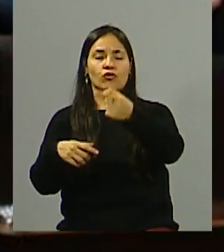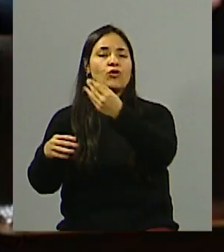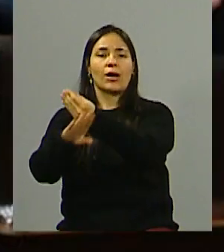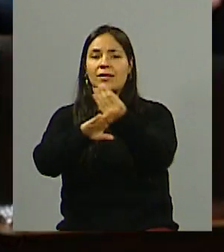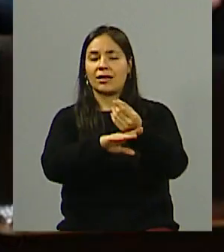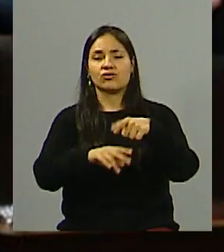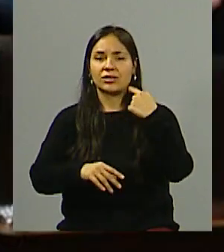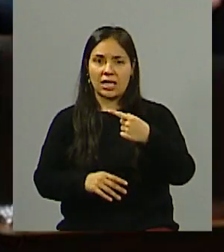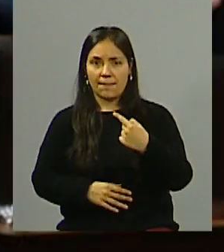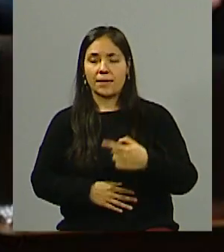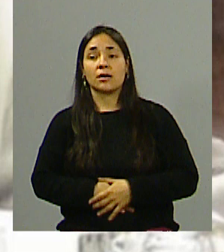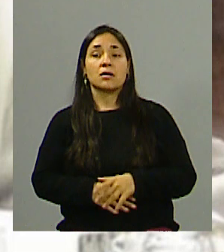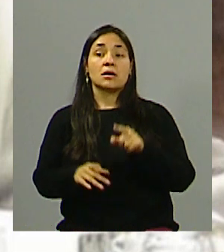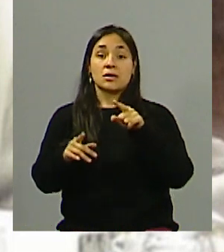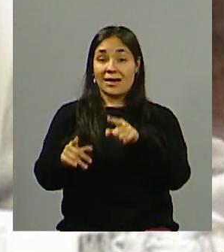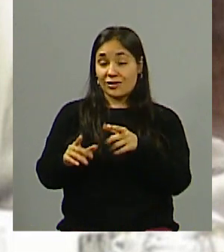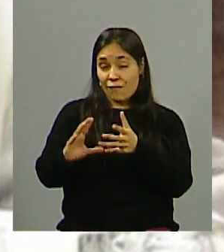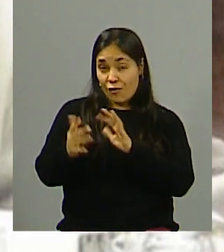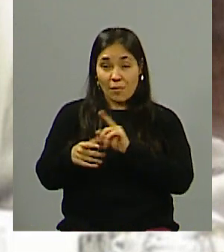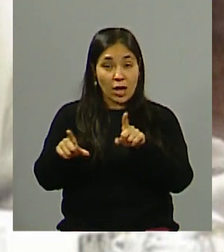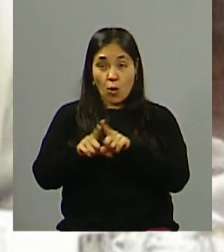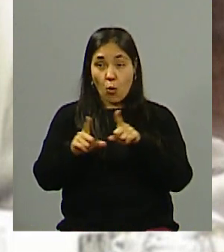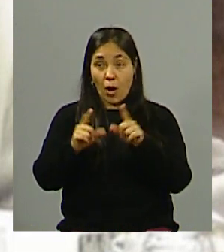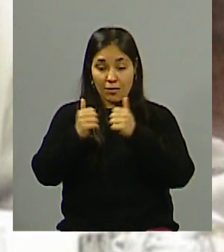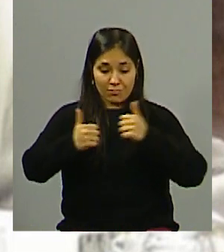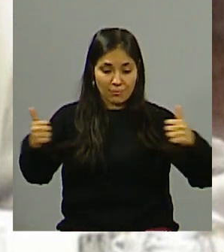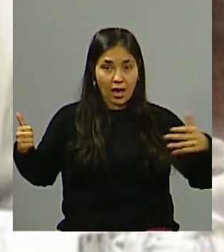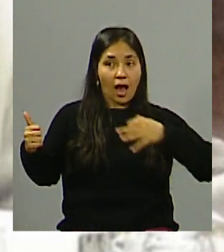candidatos. ¿Funcionará esto de la misma manera cuando el resto de